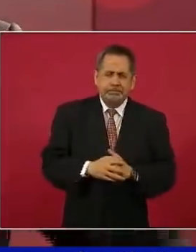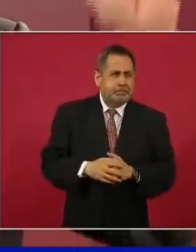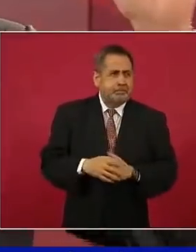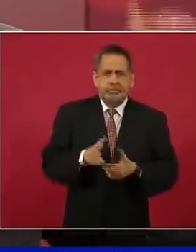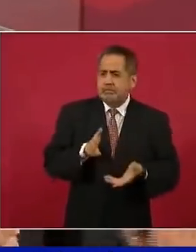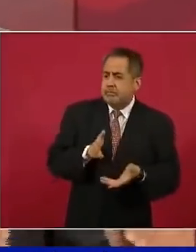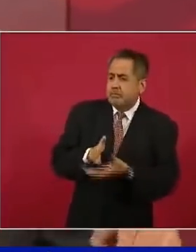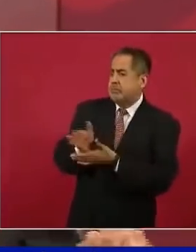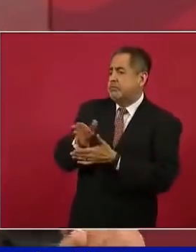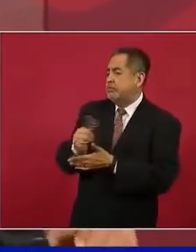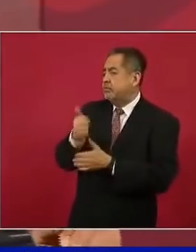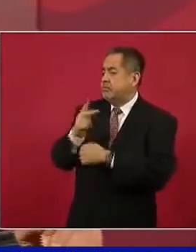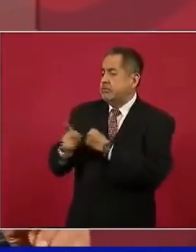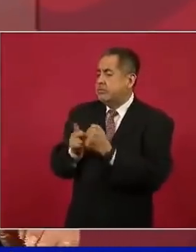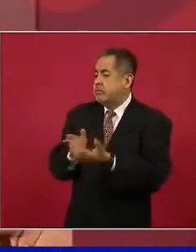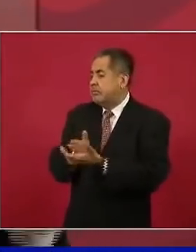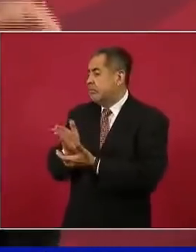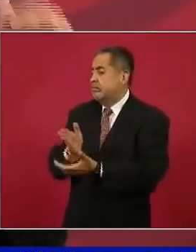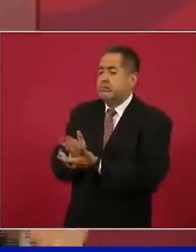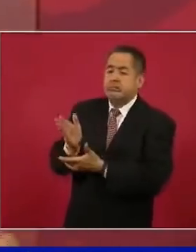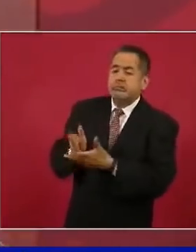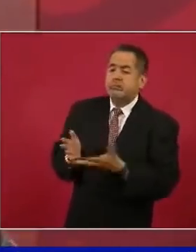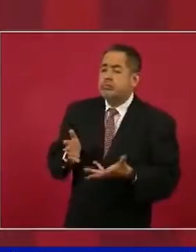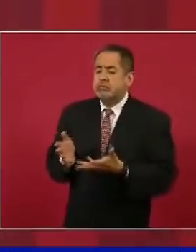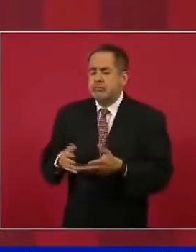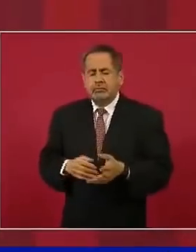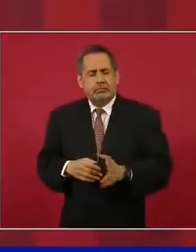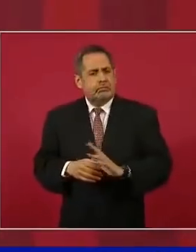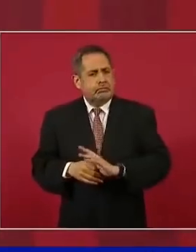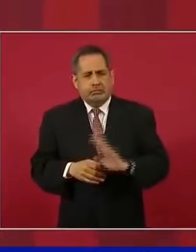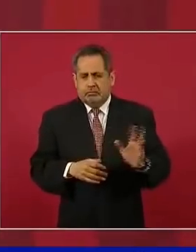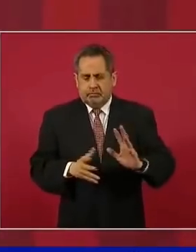meterse a la vida interna de otro país,